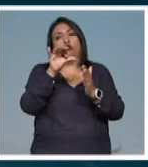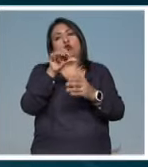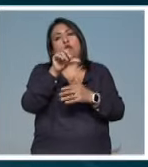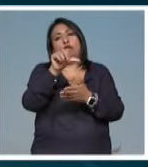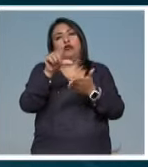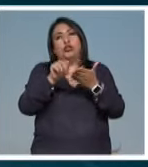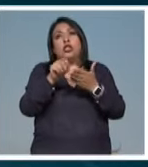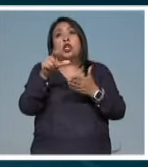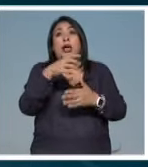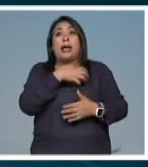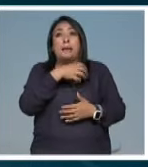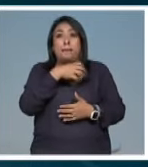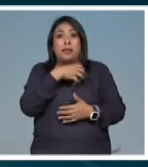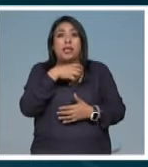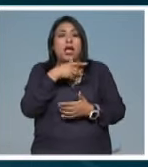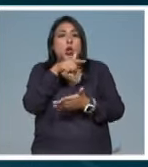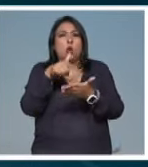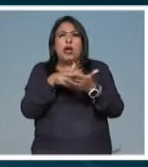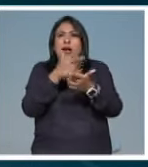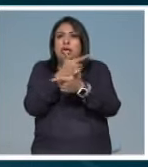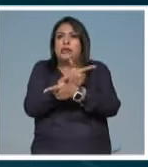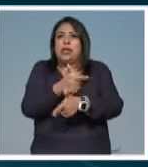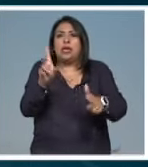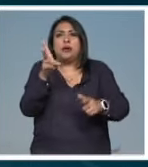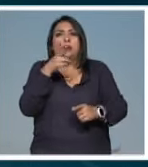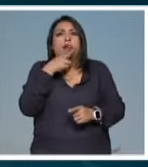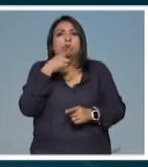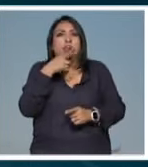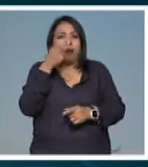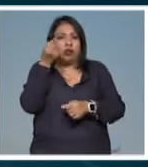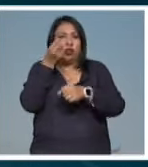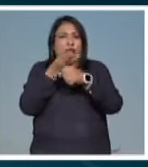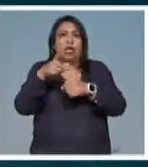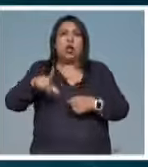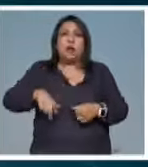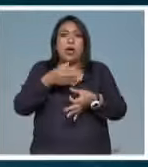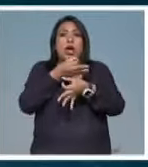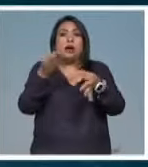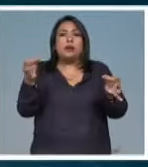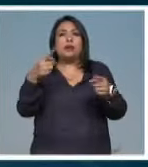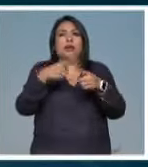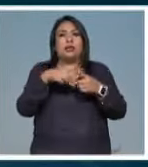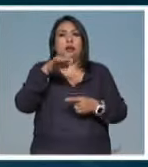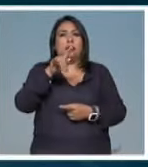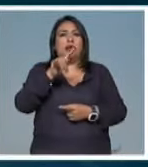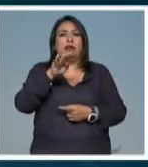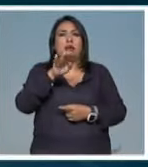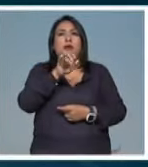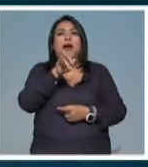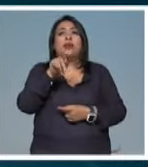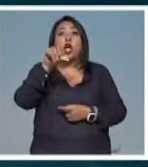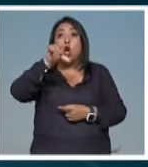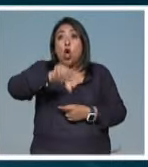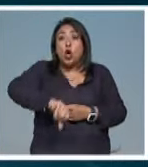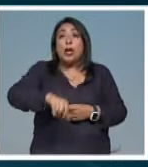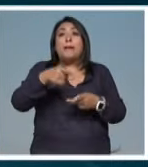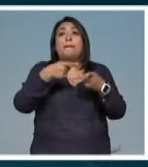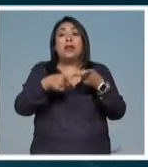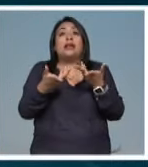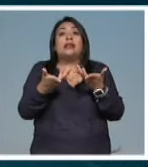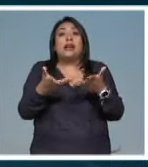país van a ser espacios libres de tabaco. El secretario de Gobierno lo dio a conocer, Martí Batres. Justamente hoy empieza